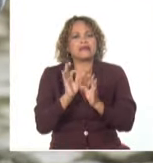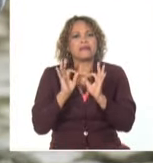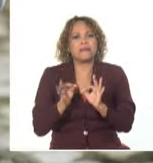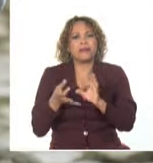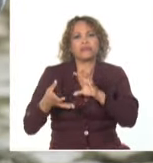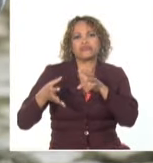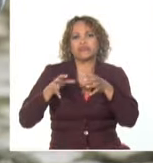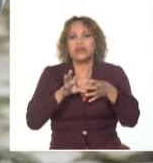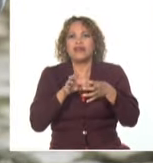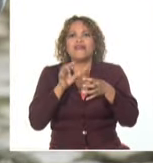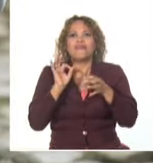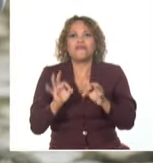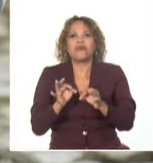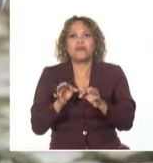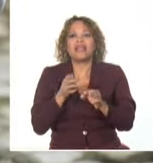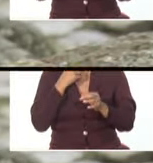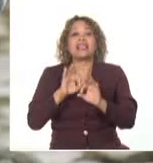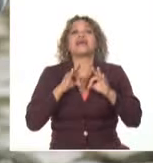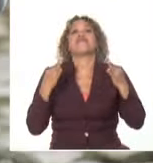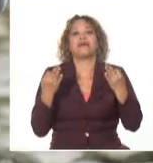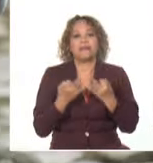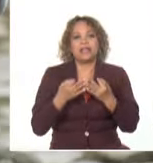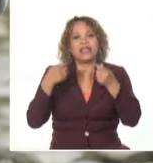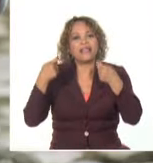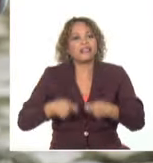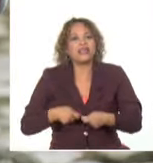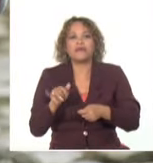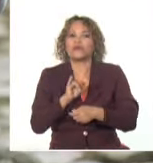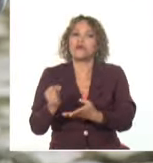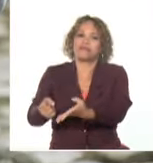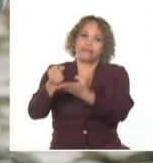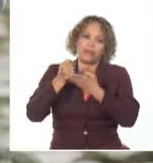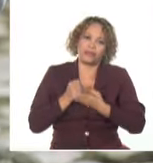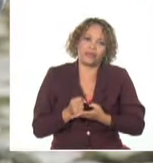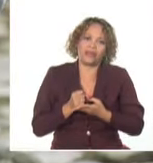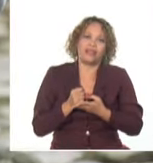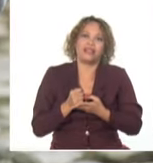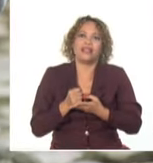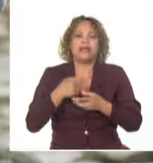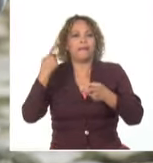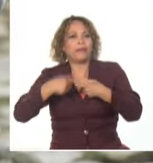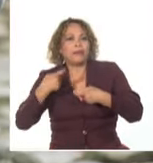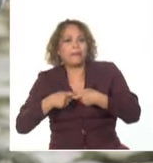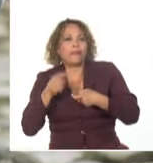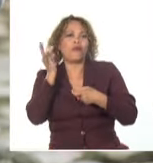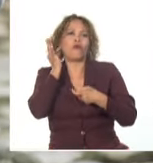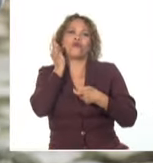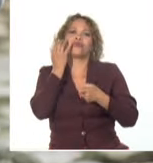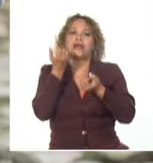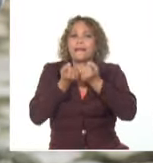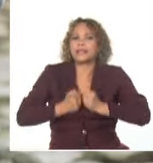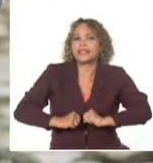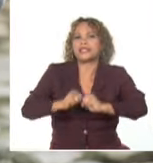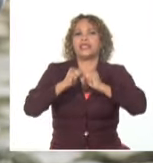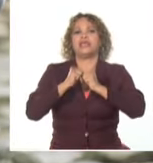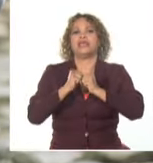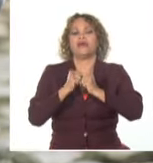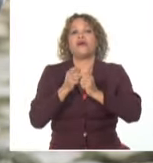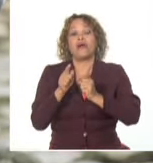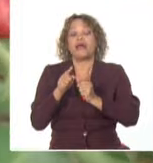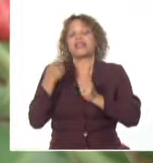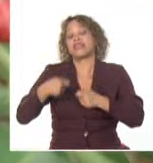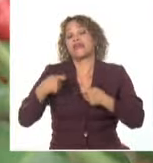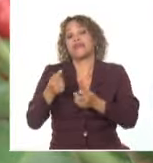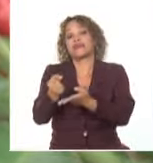que he tenido yo, la familia tiene que apoyar mucho, tanto esposa, hijo, y porque si no